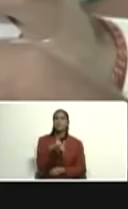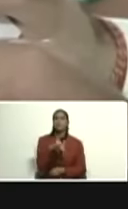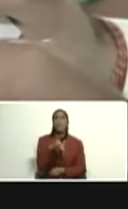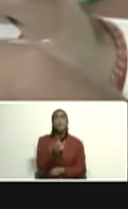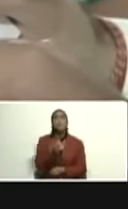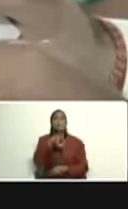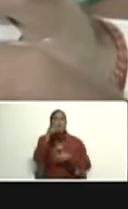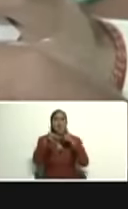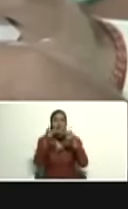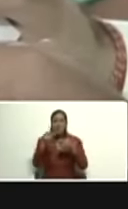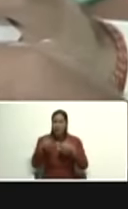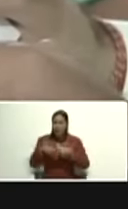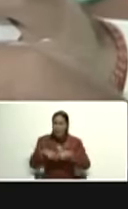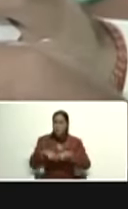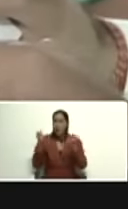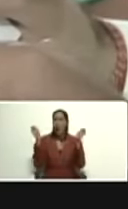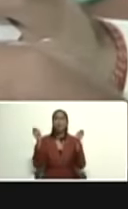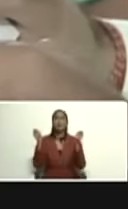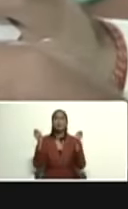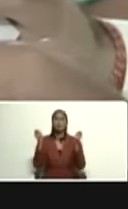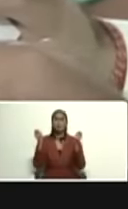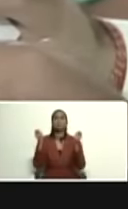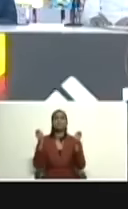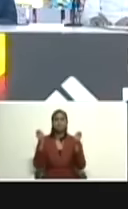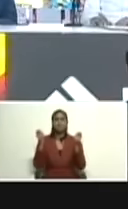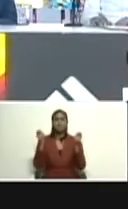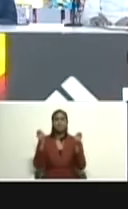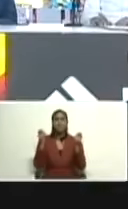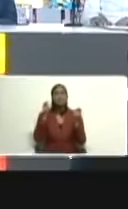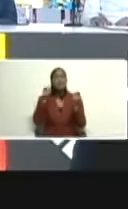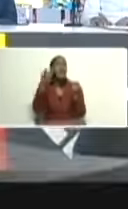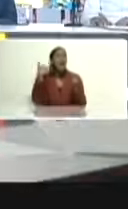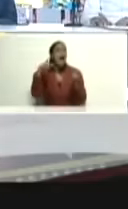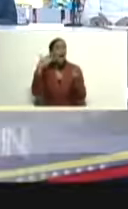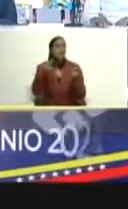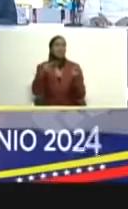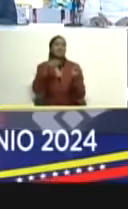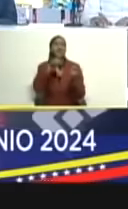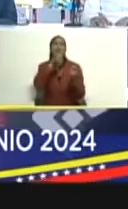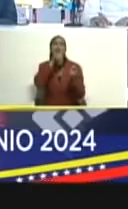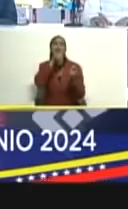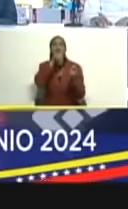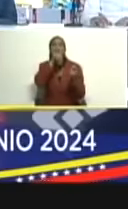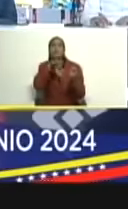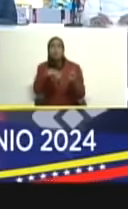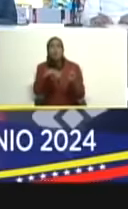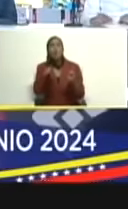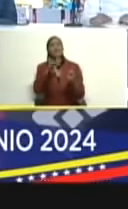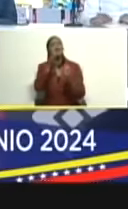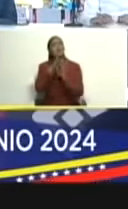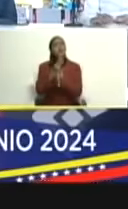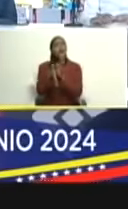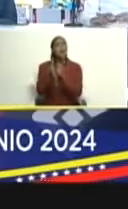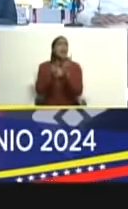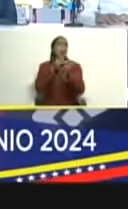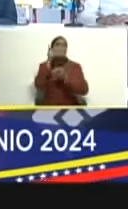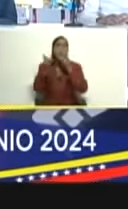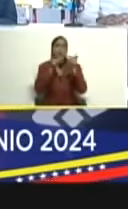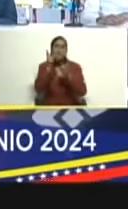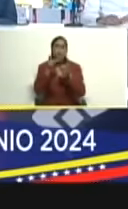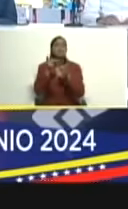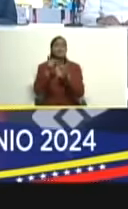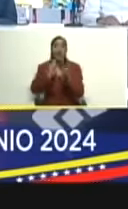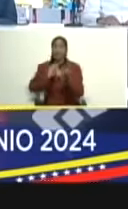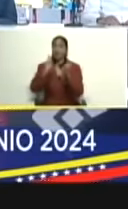política, derrocamiento del viejo régimen e instauración de un nuevo poder, así como transformación